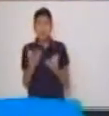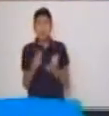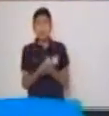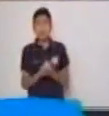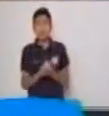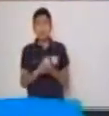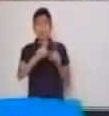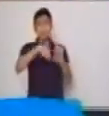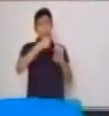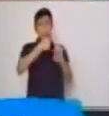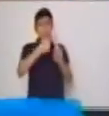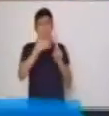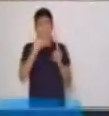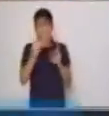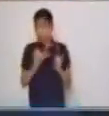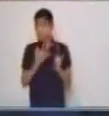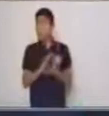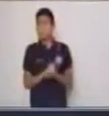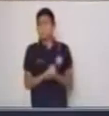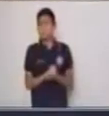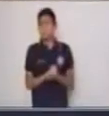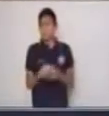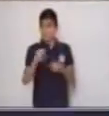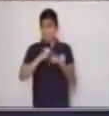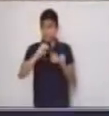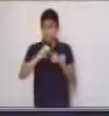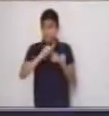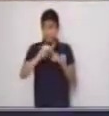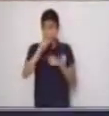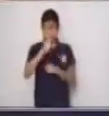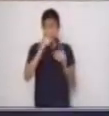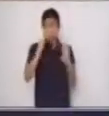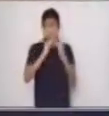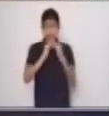las sumas, ¿verdad? Practíquenlo en casa.